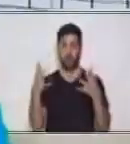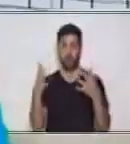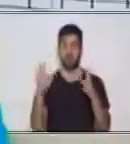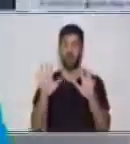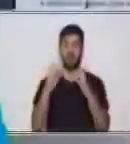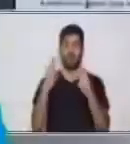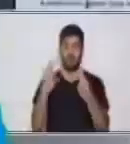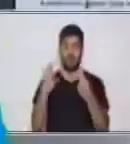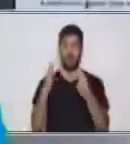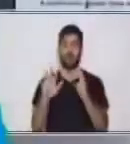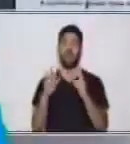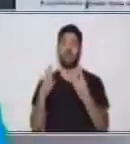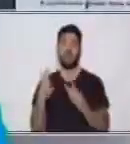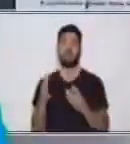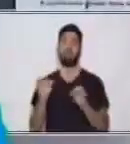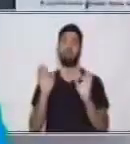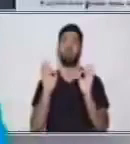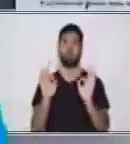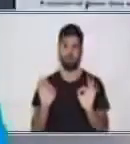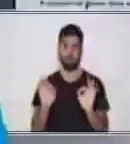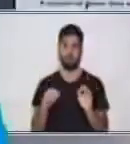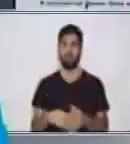y 17.